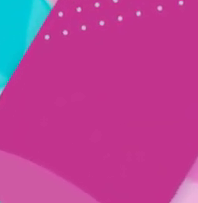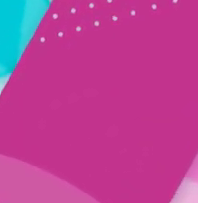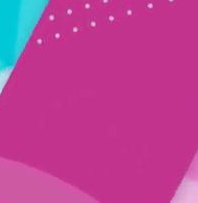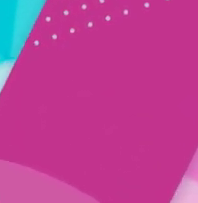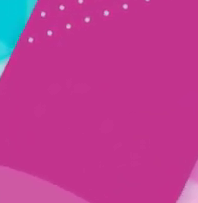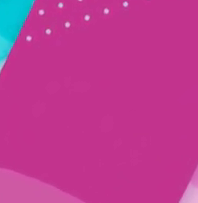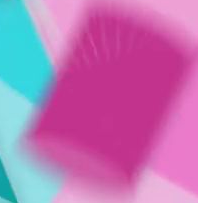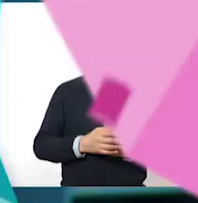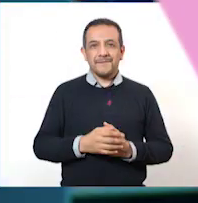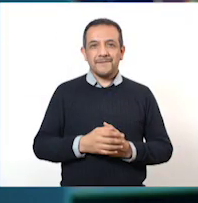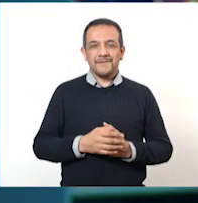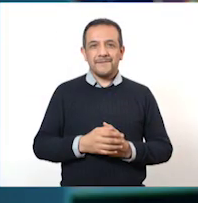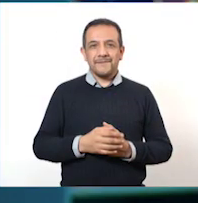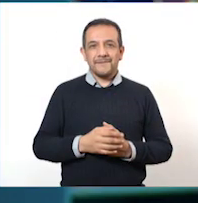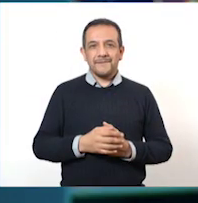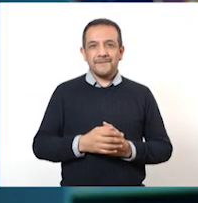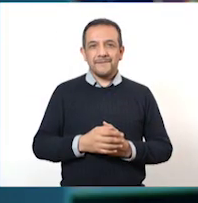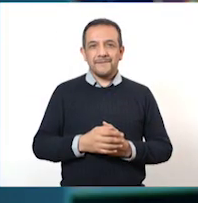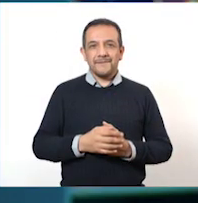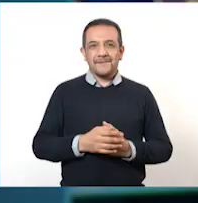sí.